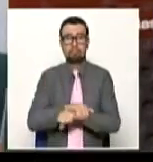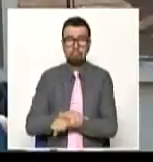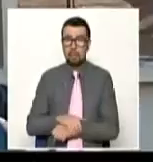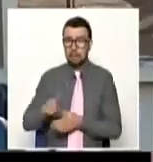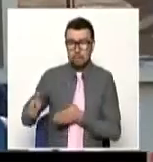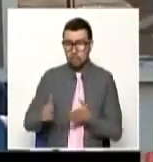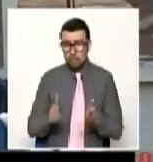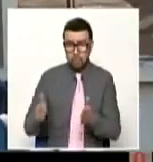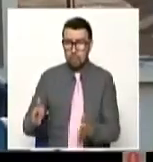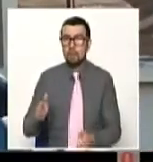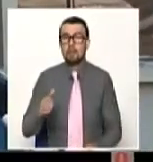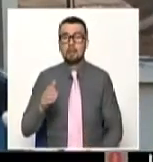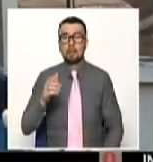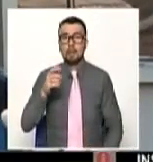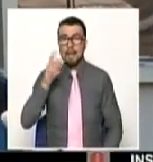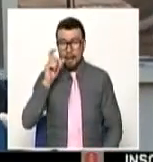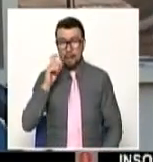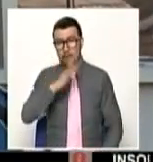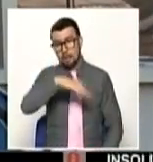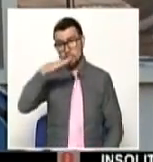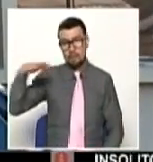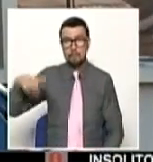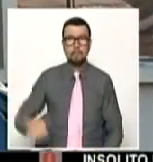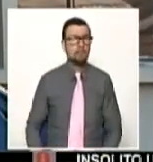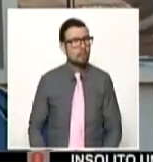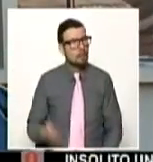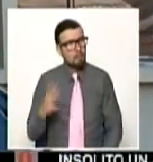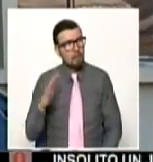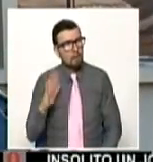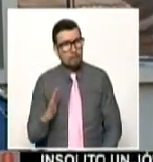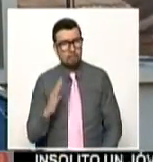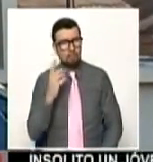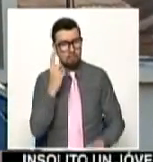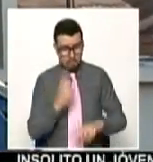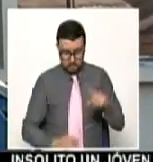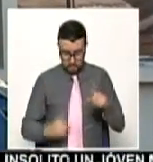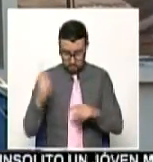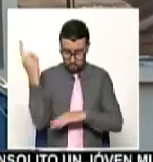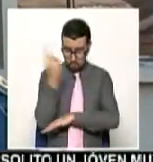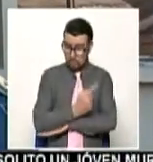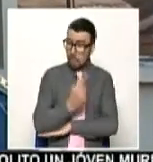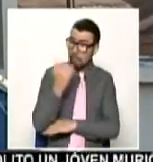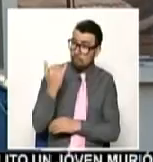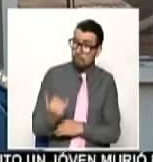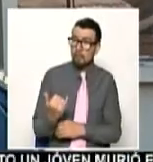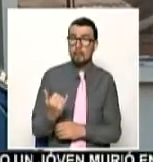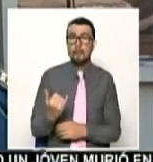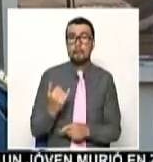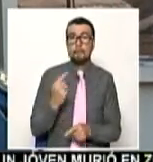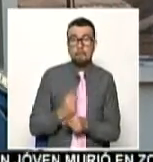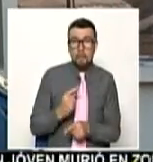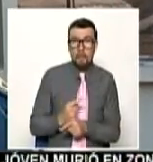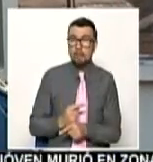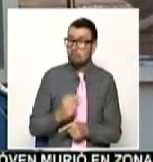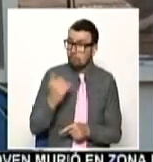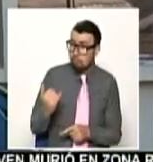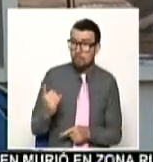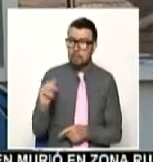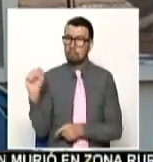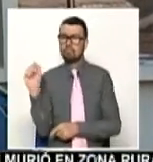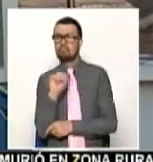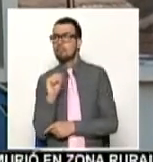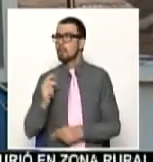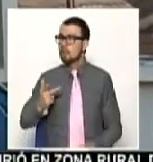Caldas. Aproximadamente sobre el mediodía se ubica un vehículo donde se desplaza un sujeto, y al verificar